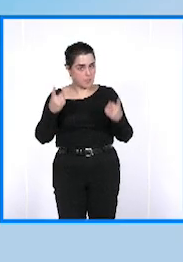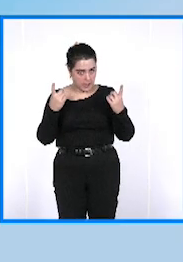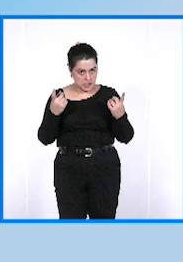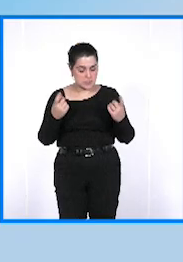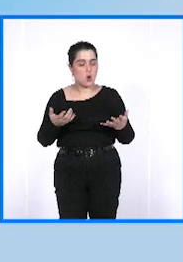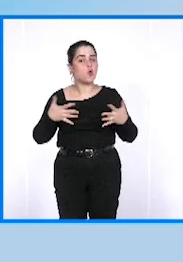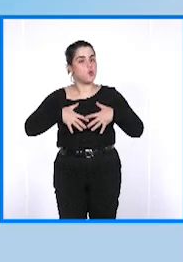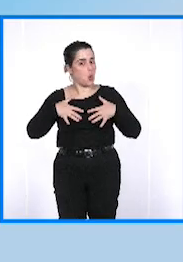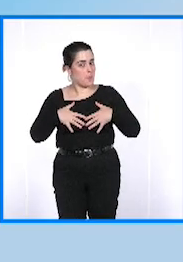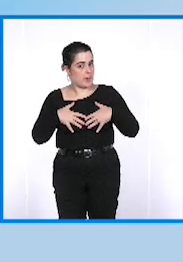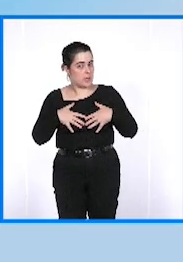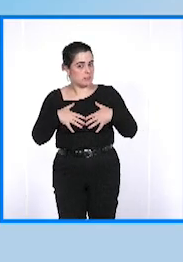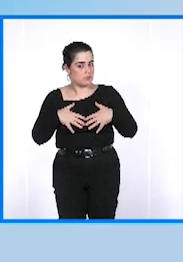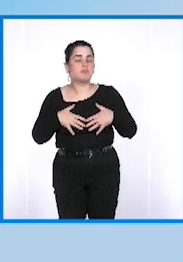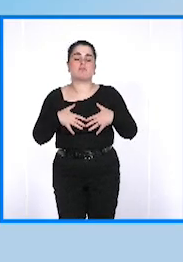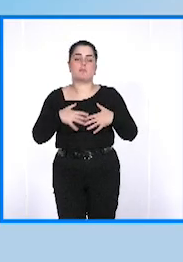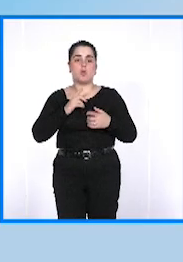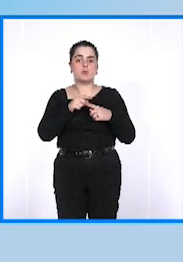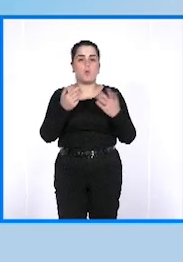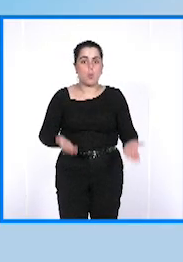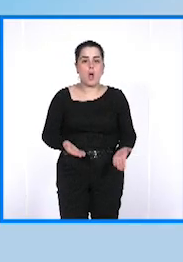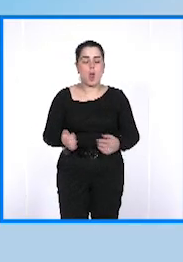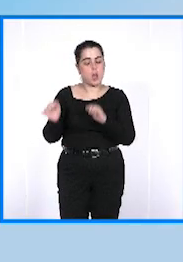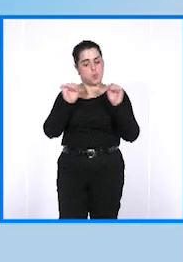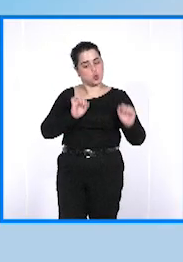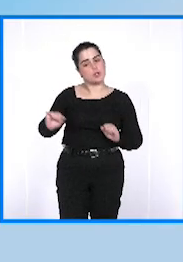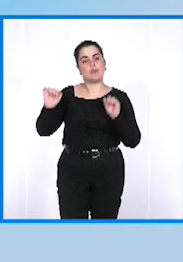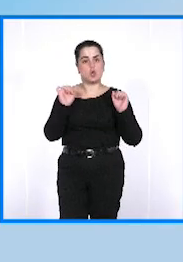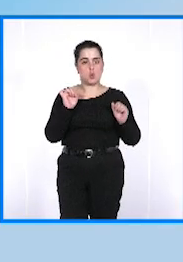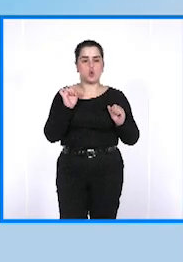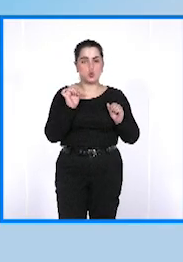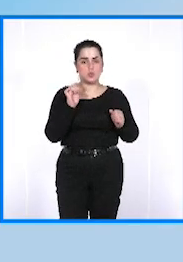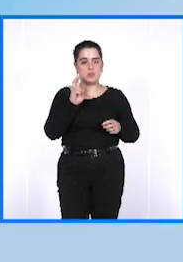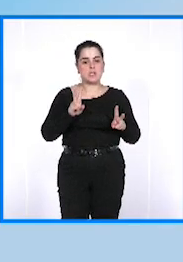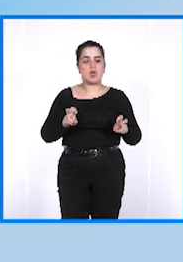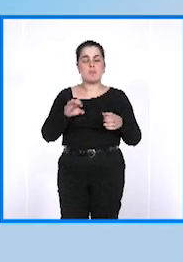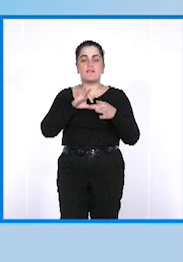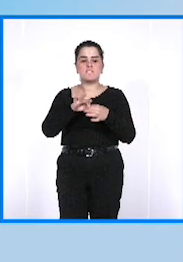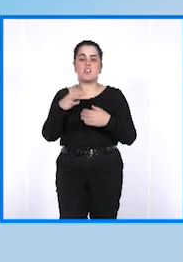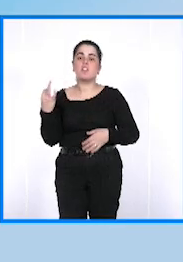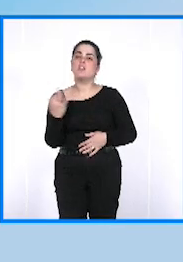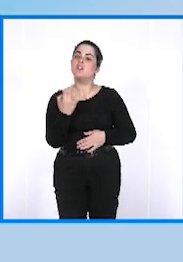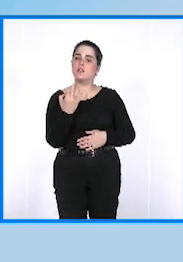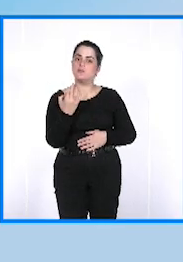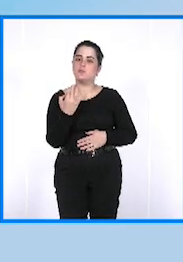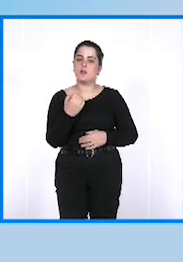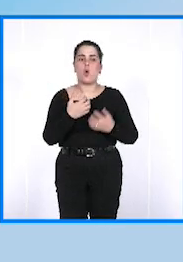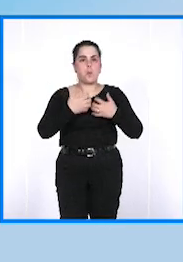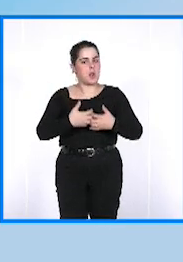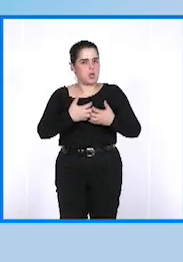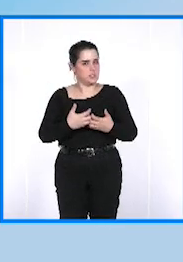no la ropa para para protegernos eh Y que tiene que ver con con el nivel eh